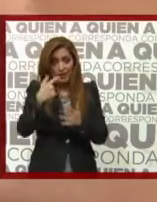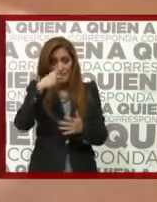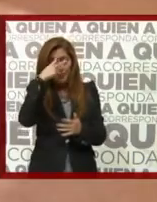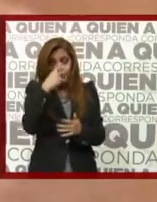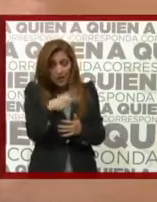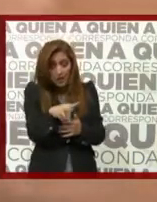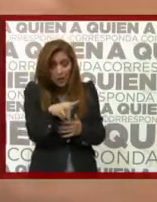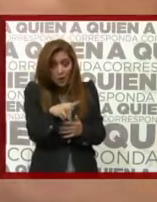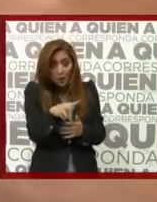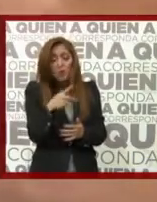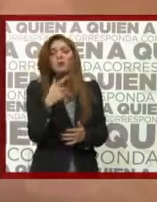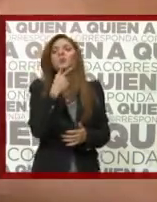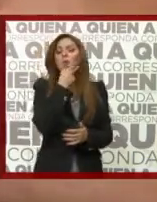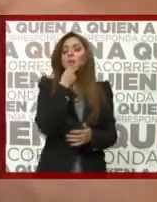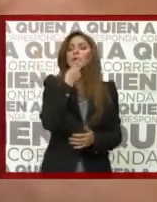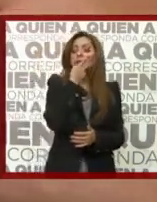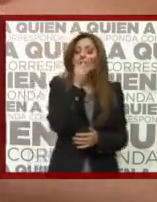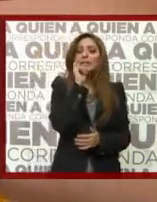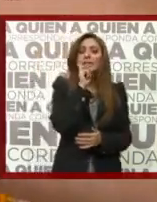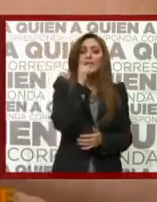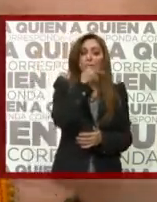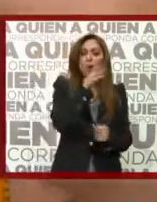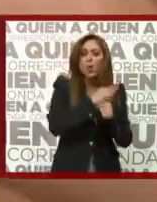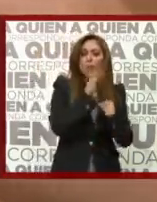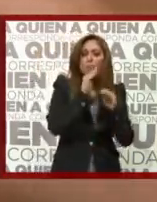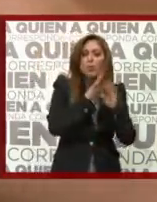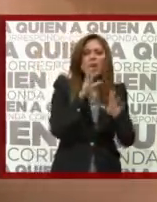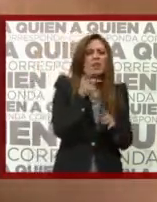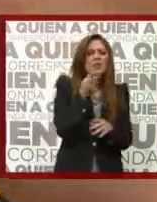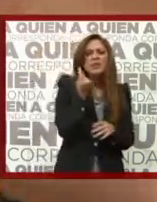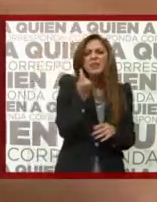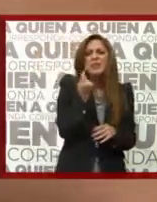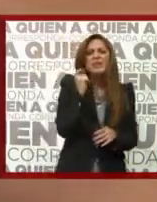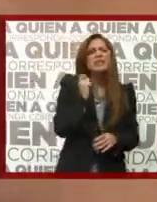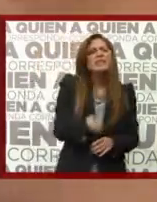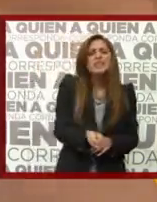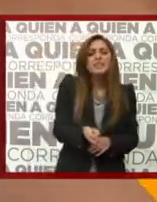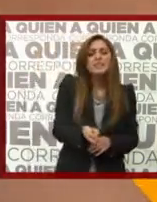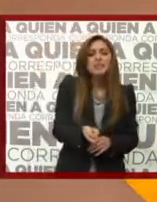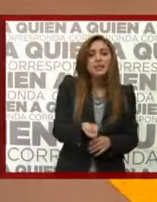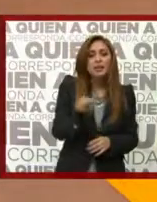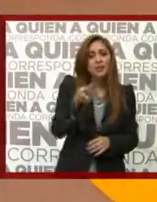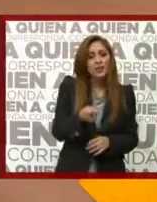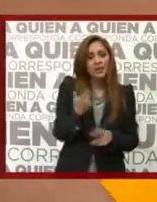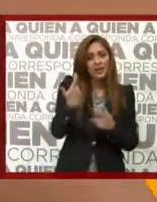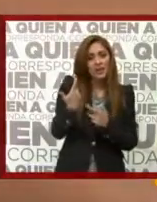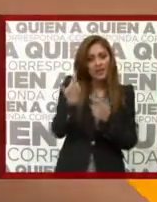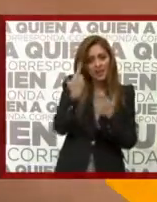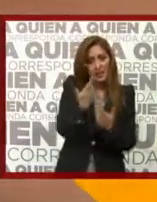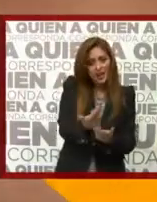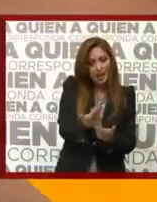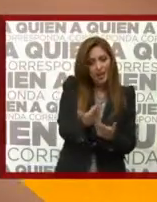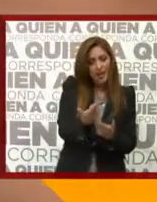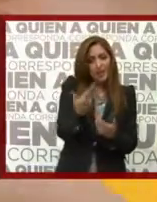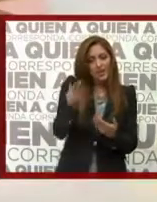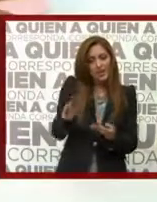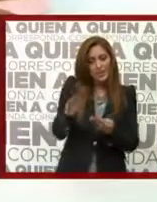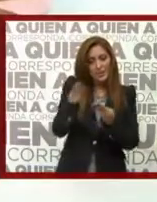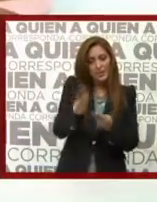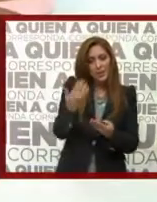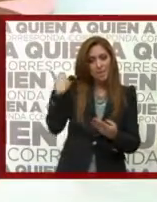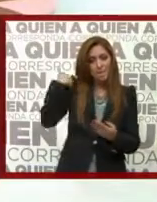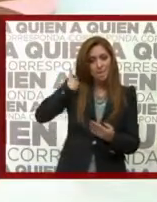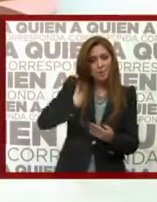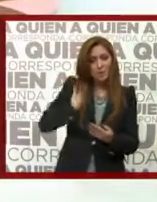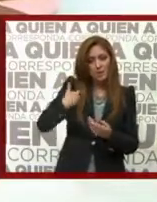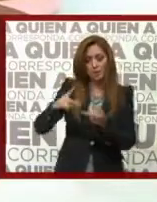dice, sí. Y lo que están viendo en pantalla, se preguntarán, ¿qué es? Fue precisamente uno de los regalos que me llegaron a mí. Es para colgar la